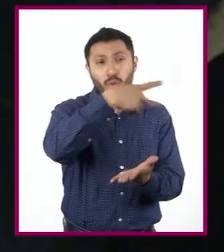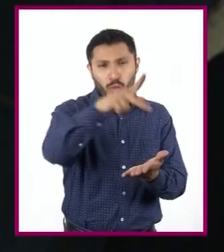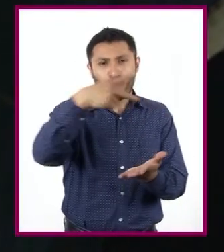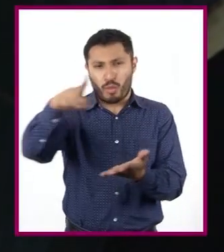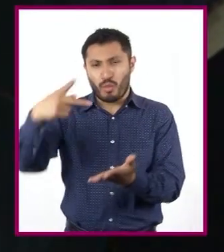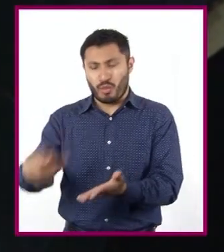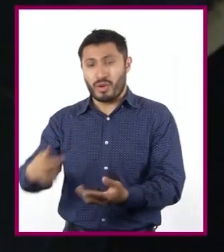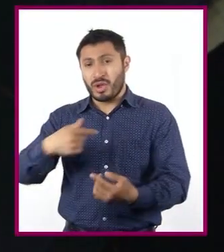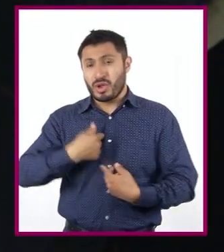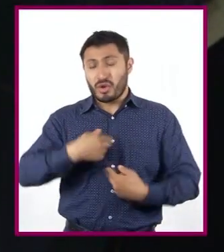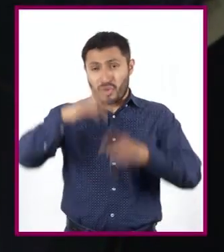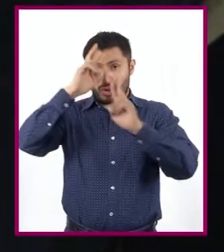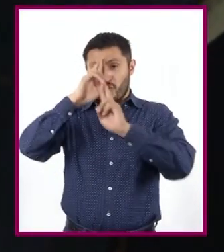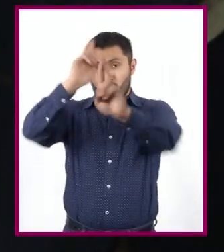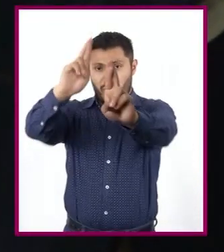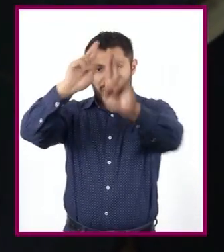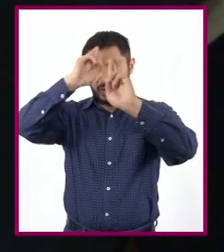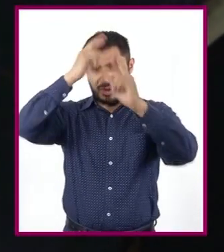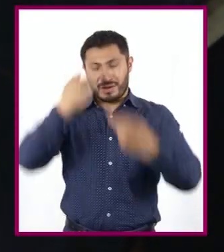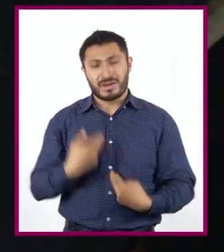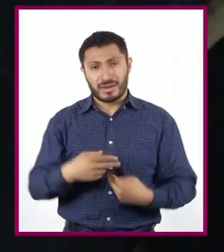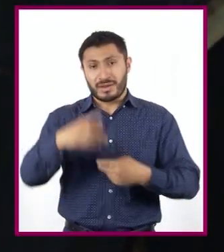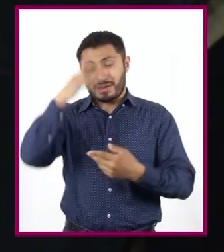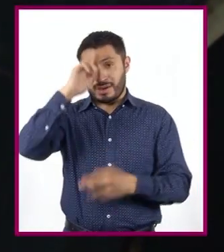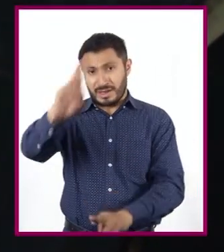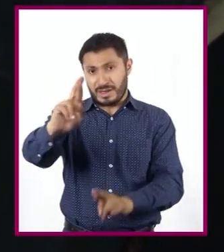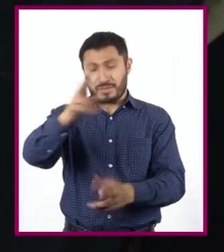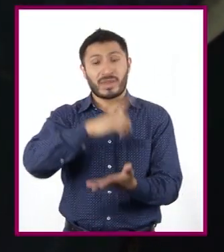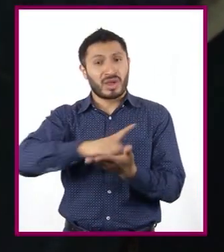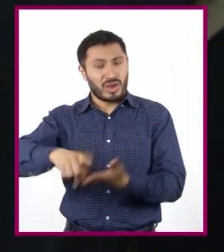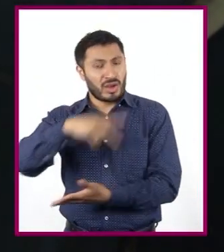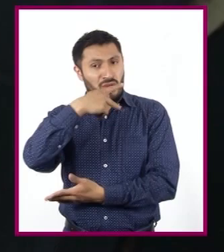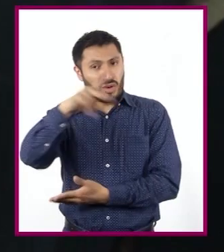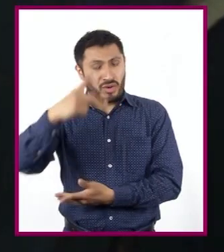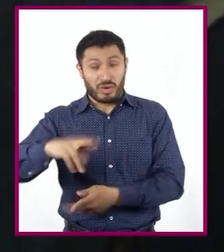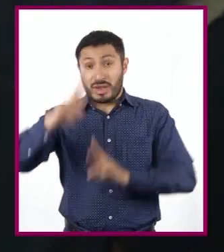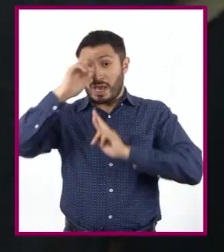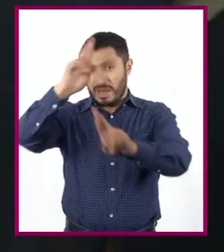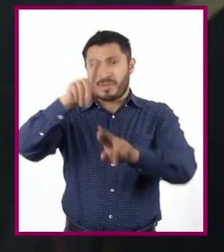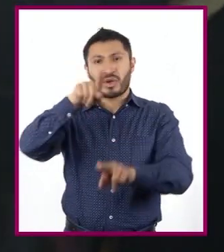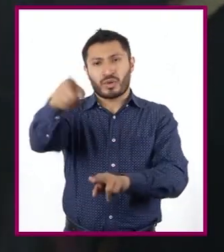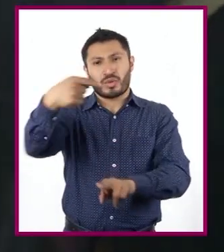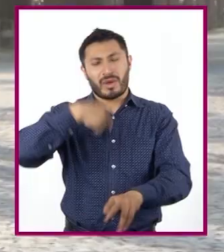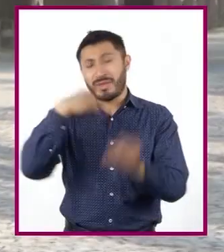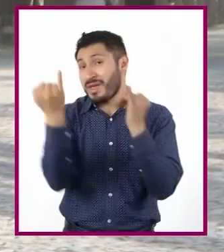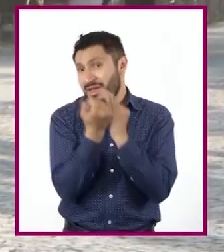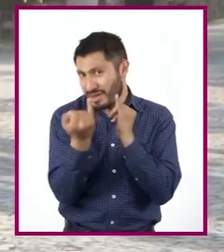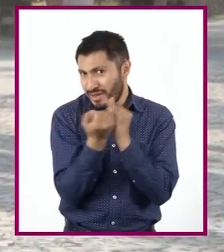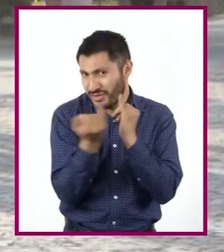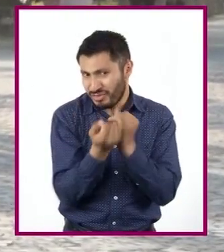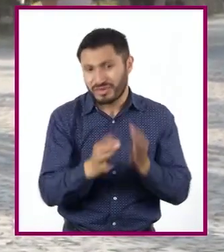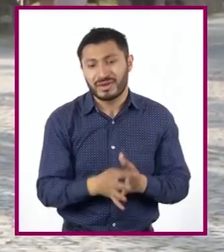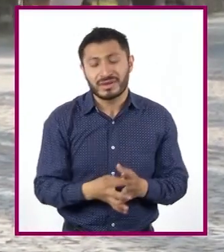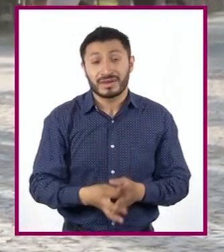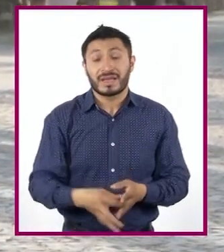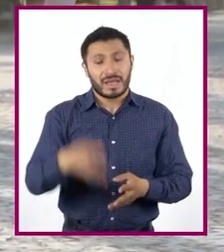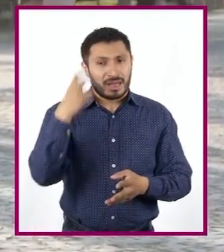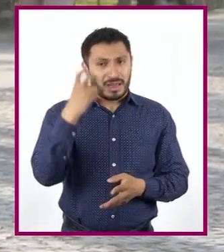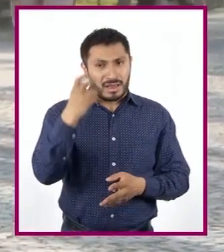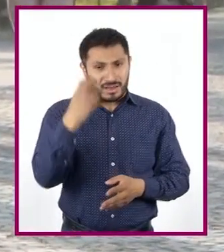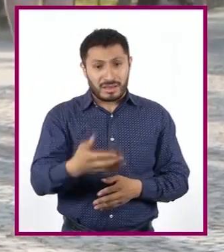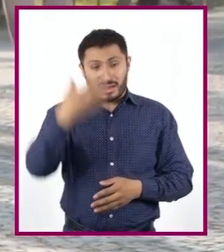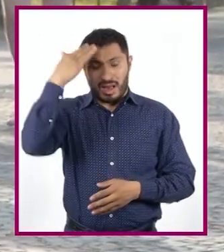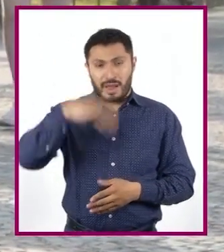a escribir, varió, por supuesto, mi concepción de la lectura, ya conociendo lecturas de muy alto contenido, como, pues,